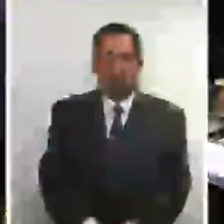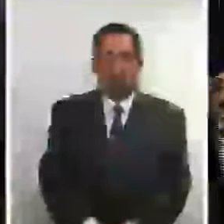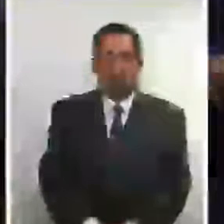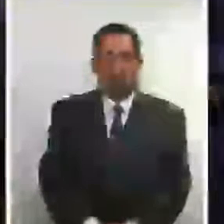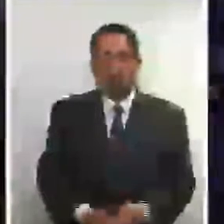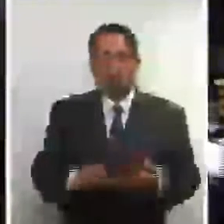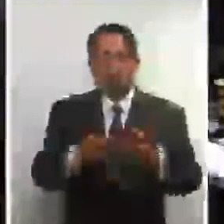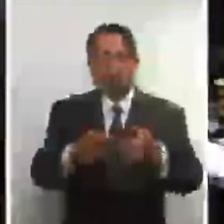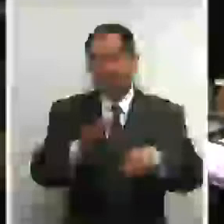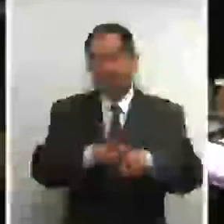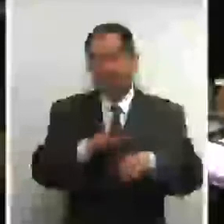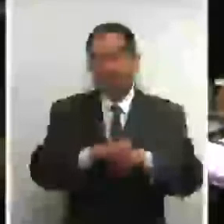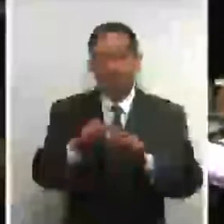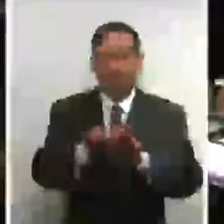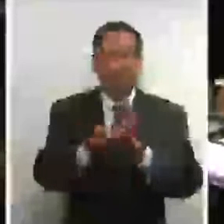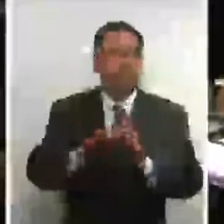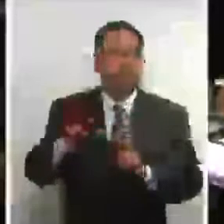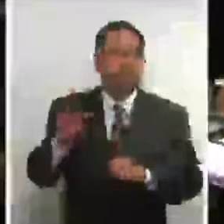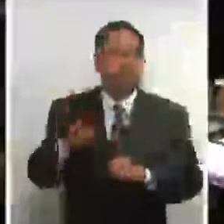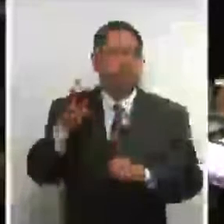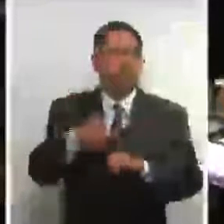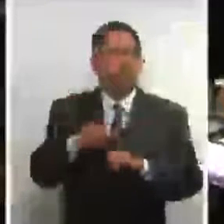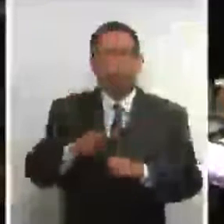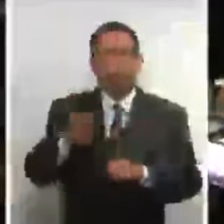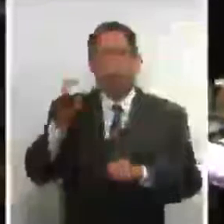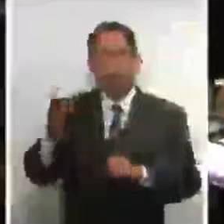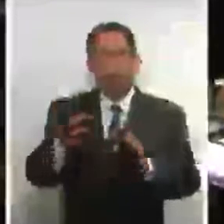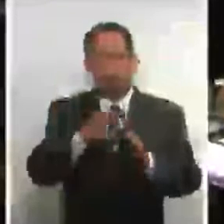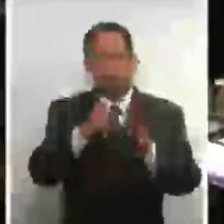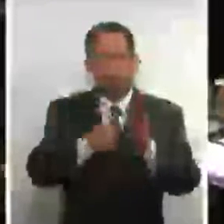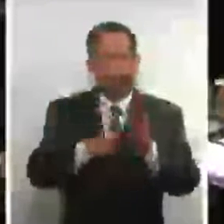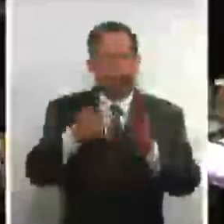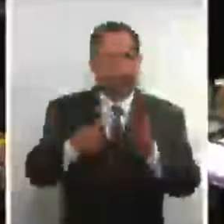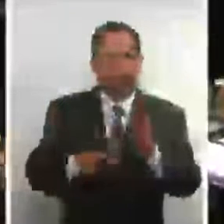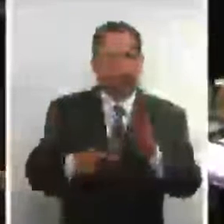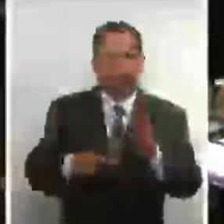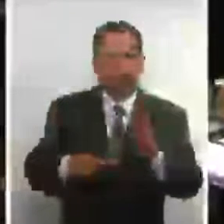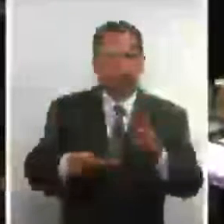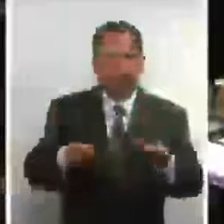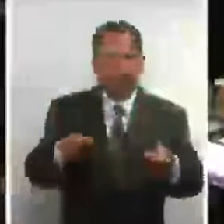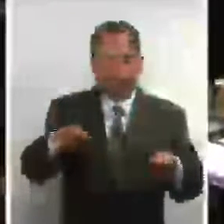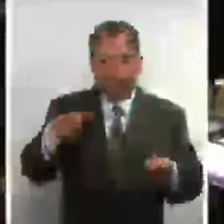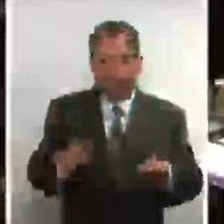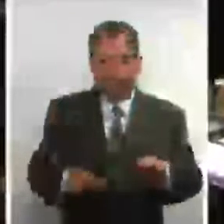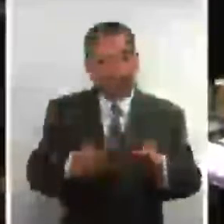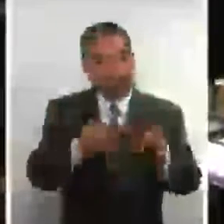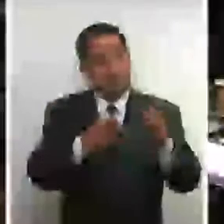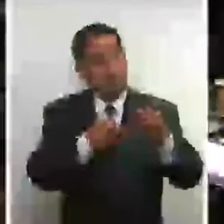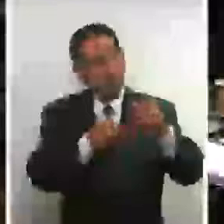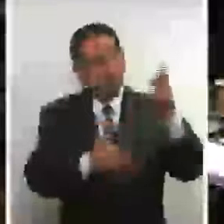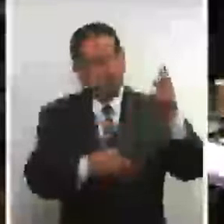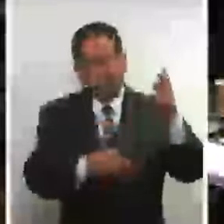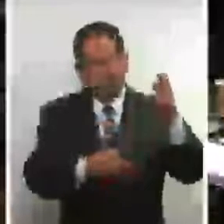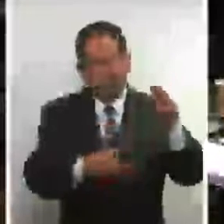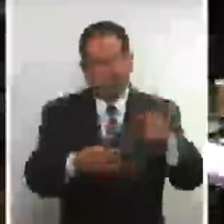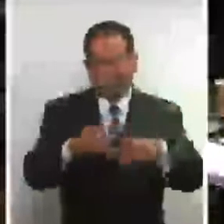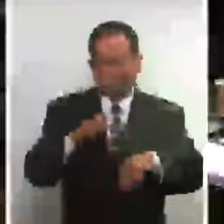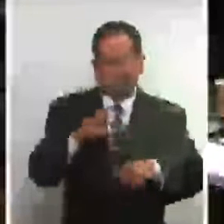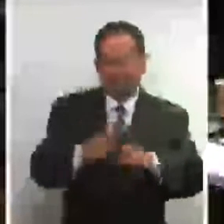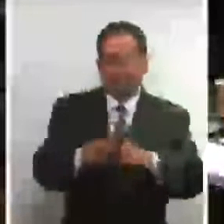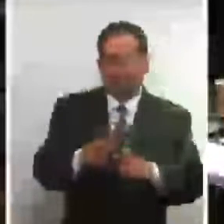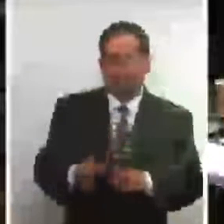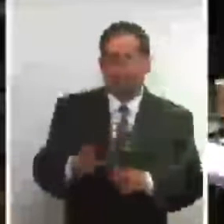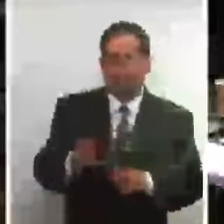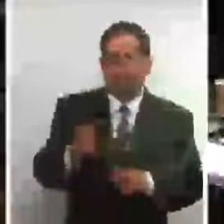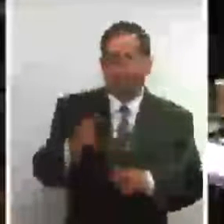Se refiere el artículo 42, numeral 3 del Reglamento para el Gobierno Interior. Ábrase el sistema electrónico por 2 minutos